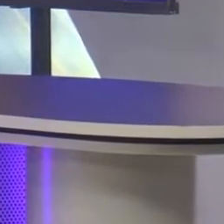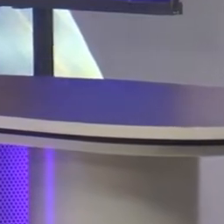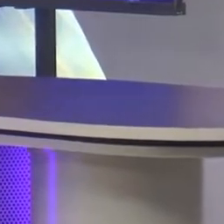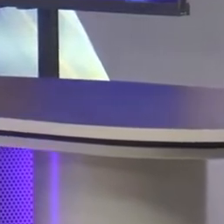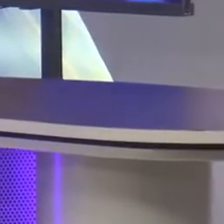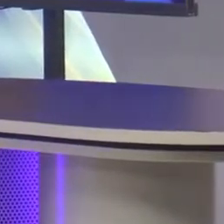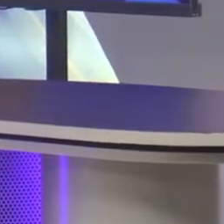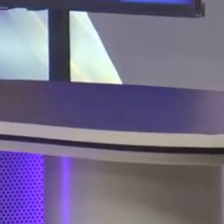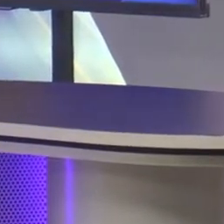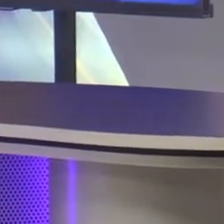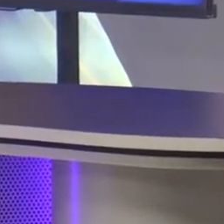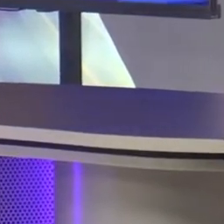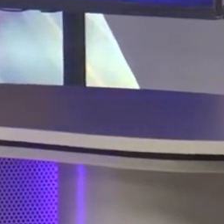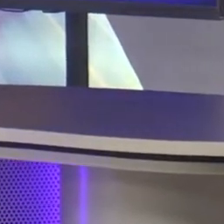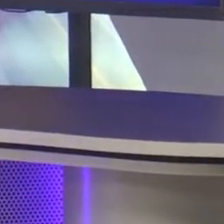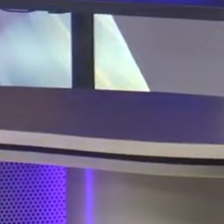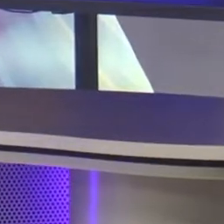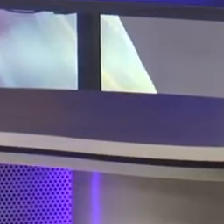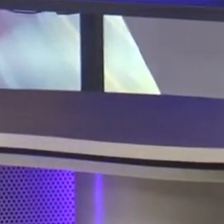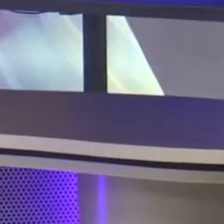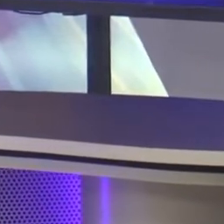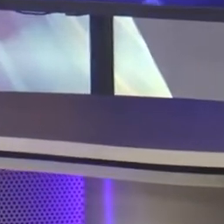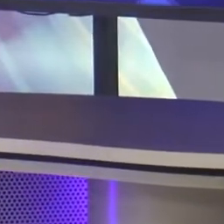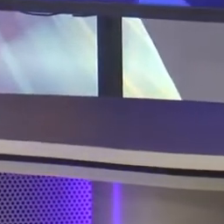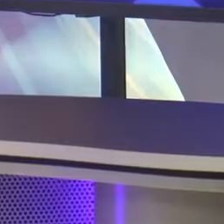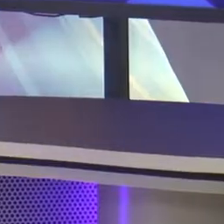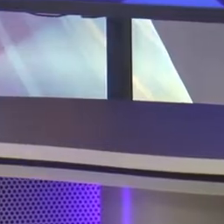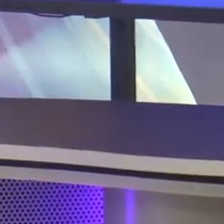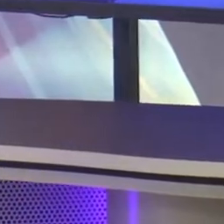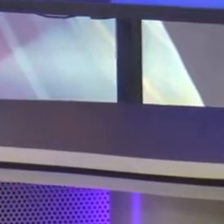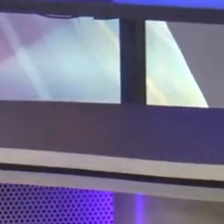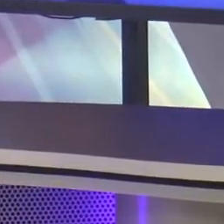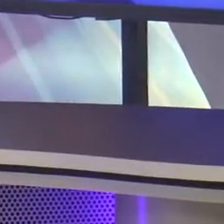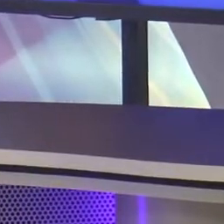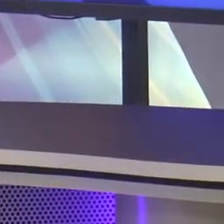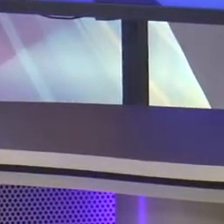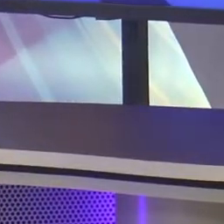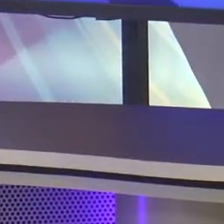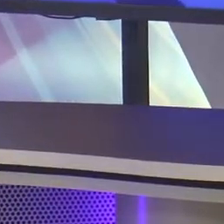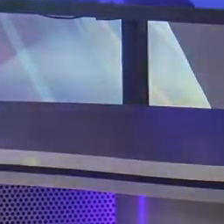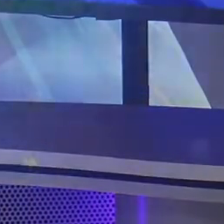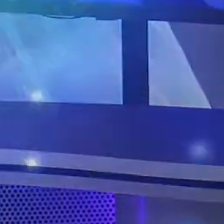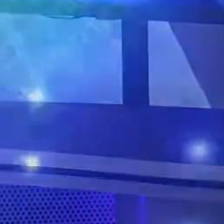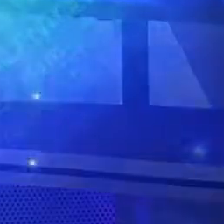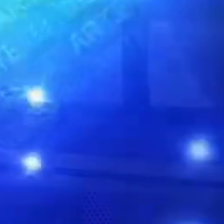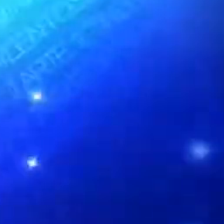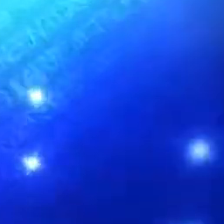Le doy paso a mi compañera Sara Narváez en nuestra sección En la Mira, que hoy viene recargada de buena música.